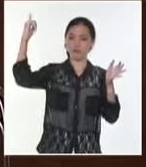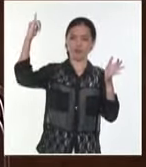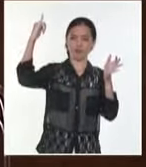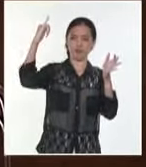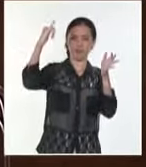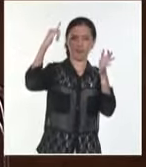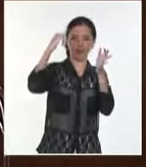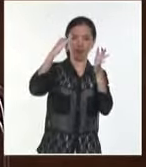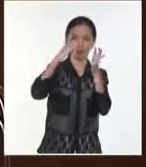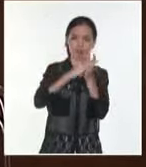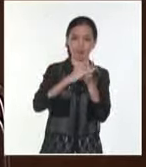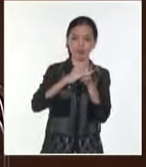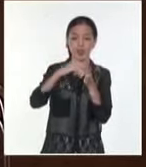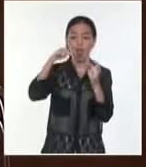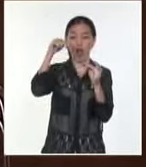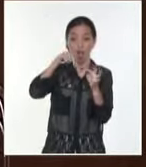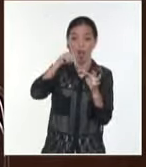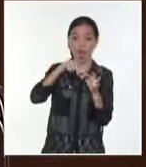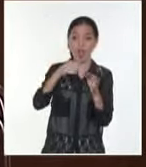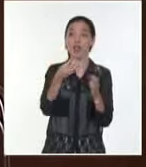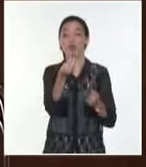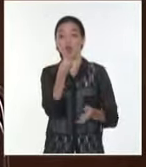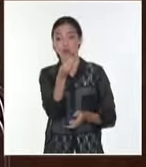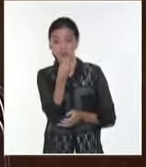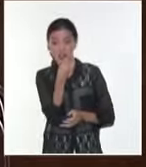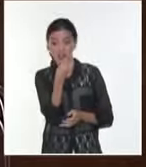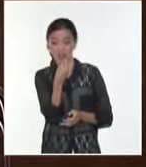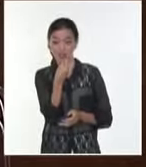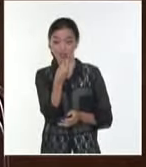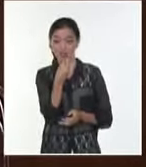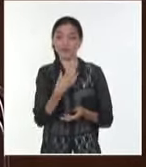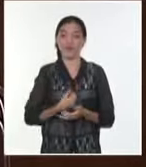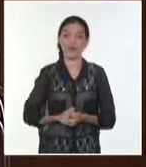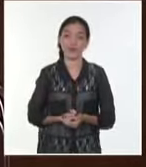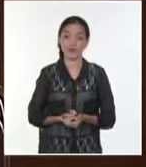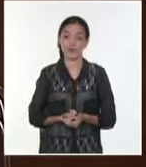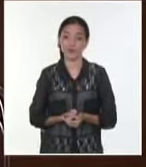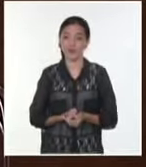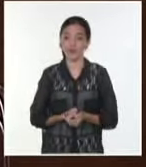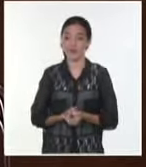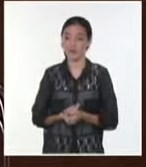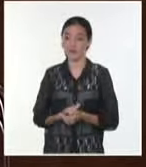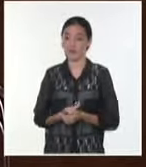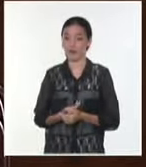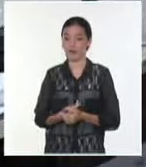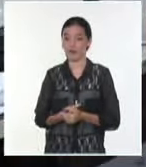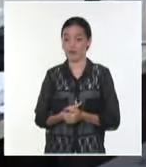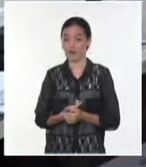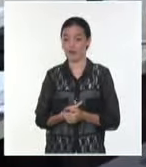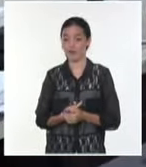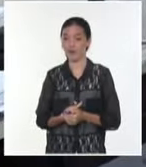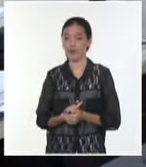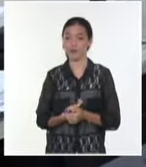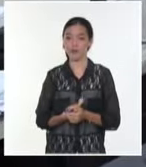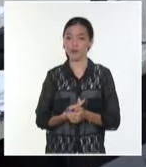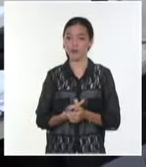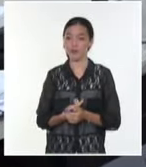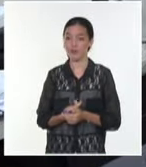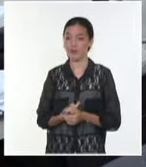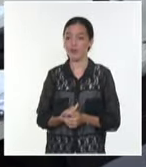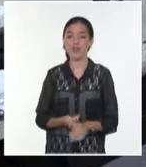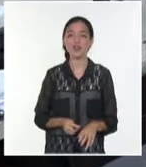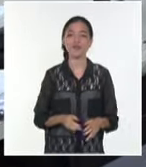concreción de proyectos de colaboración y de inversión extranjera en las actividades productivas fundamentales. Sobre las